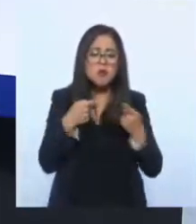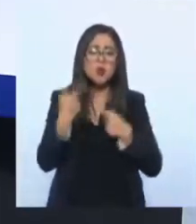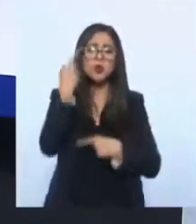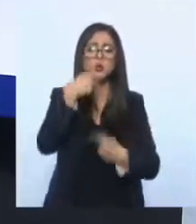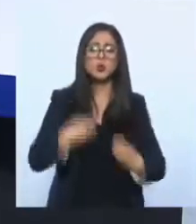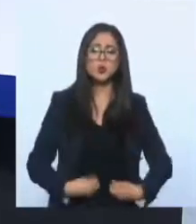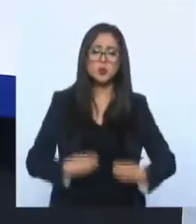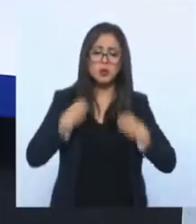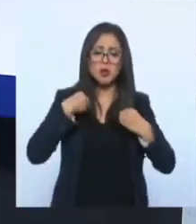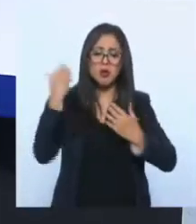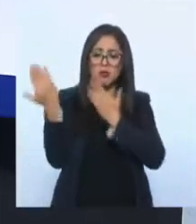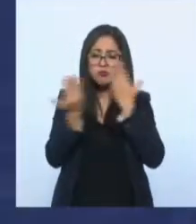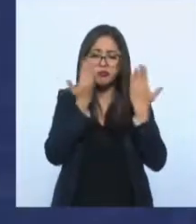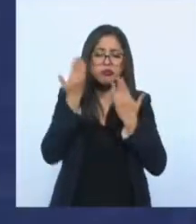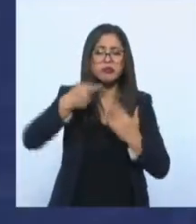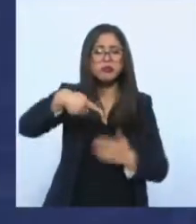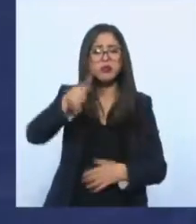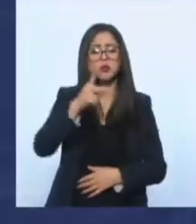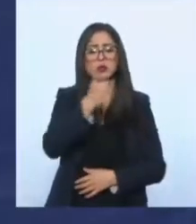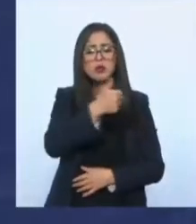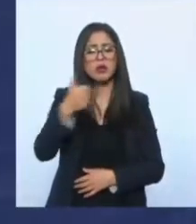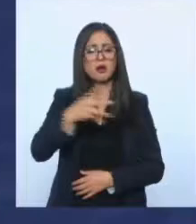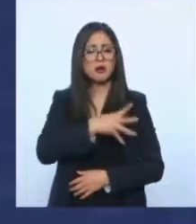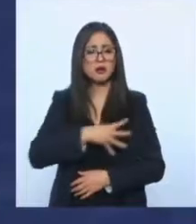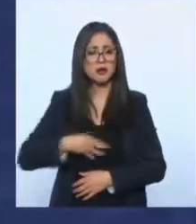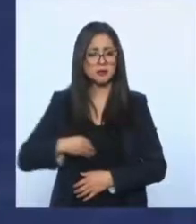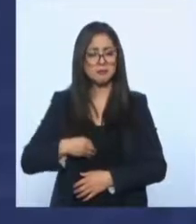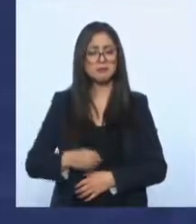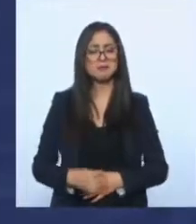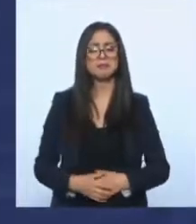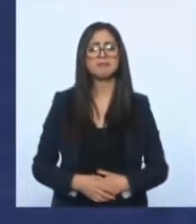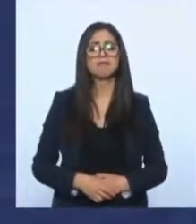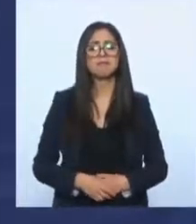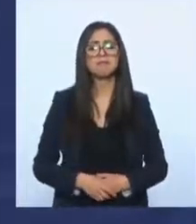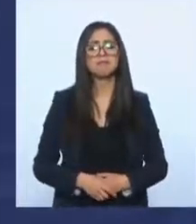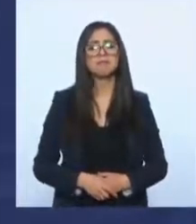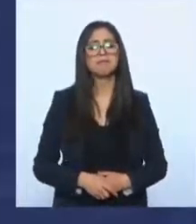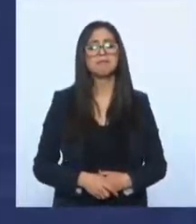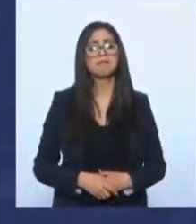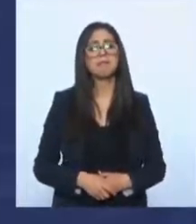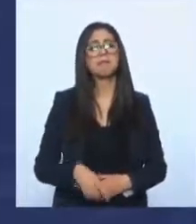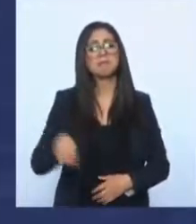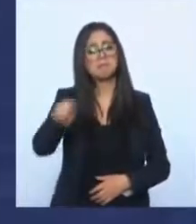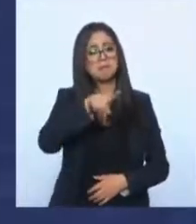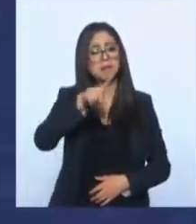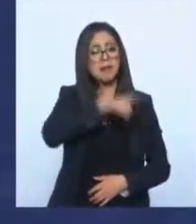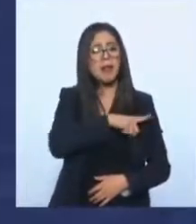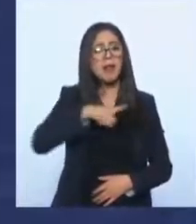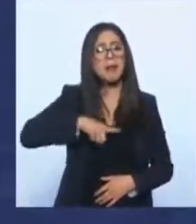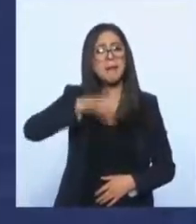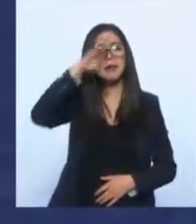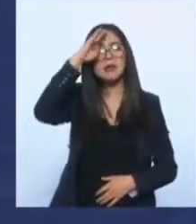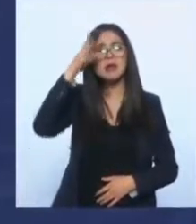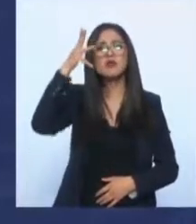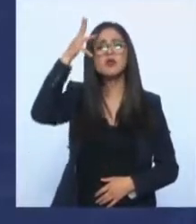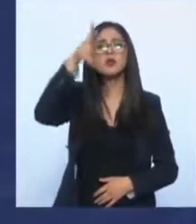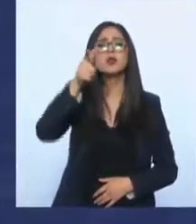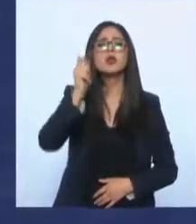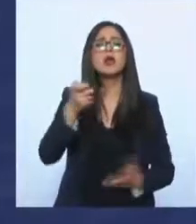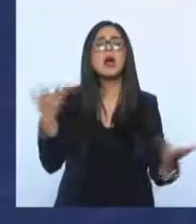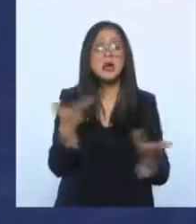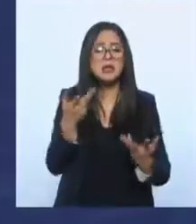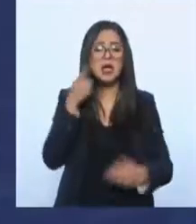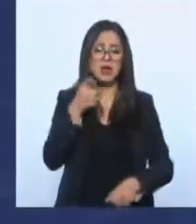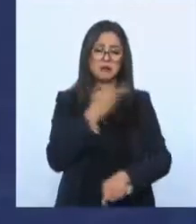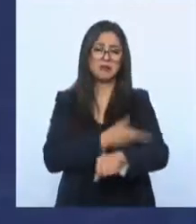tus hijos. Sí, es considerar precisamente ambas alternativas. Depende mucho de los recursos. Lo que